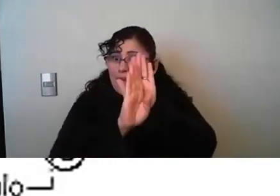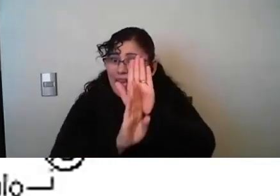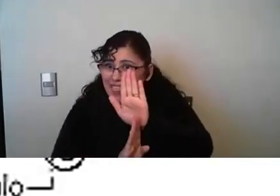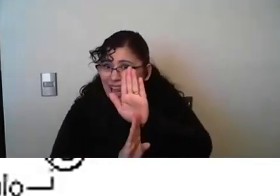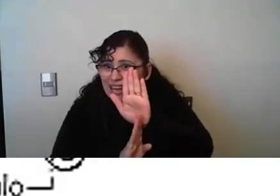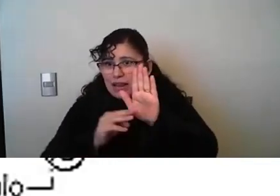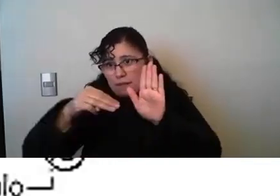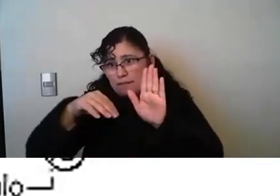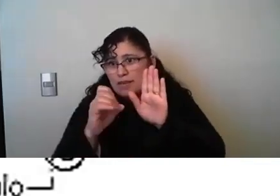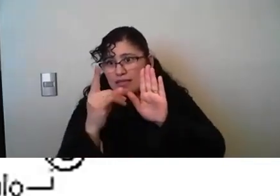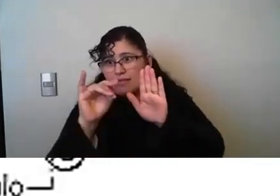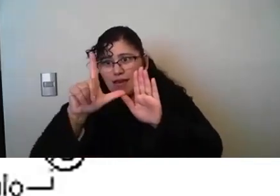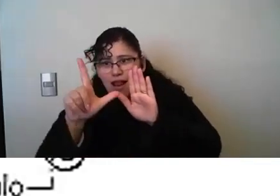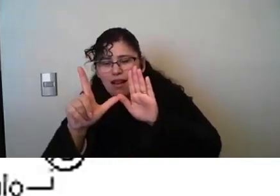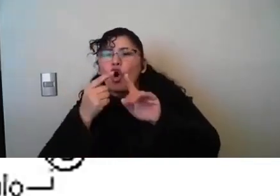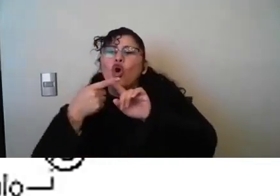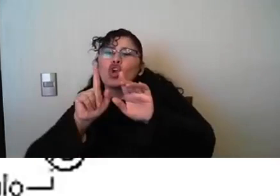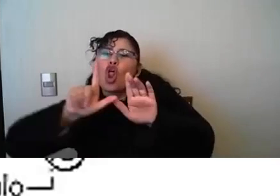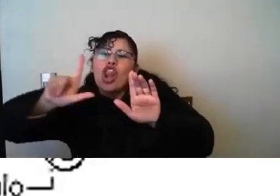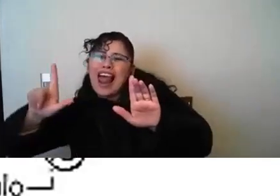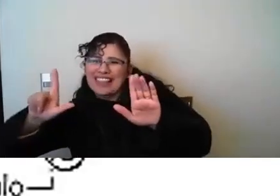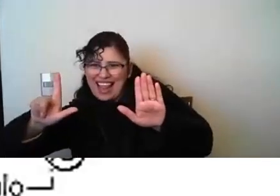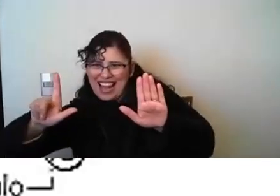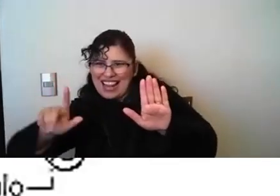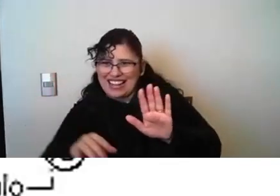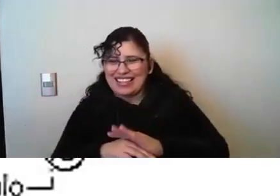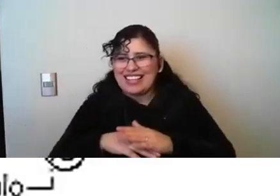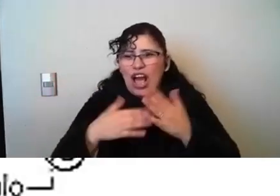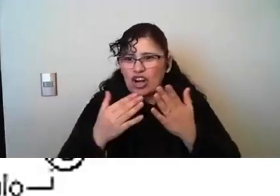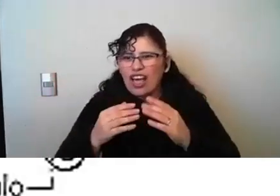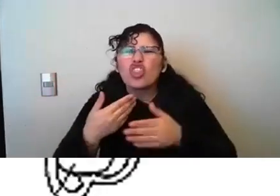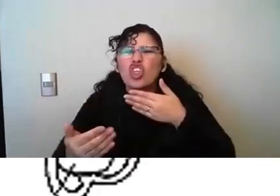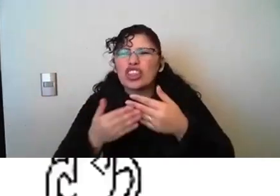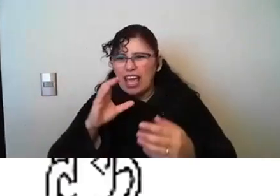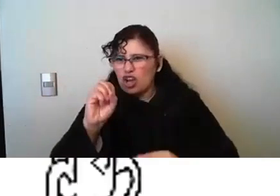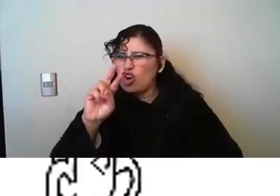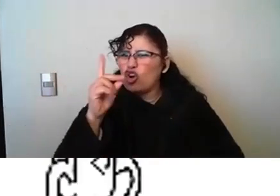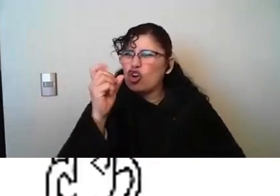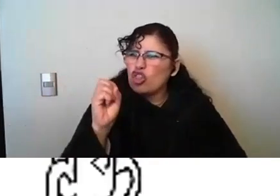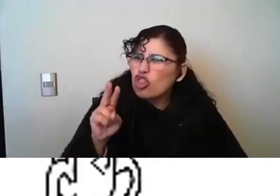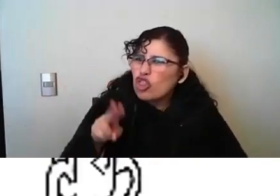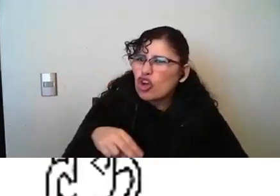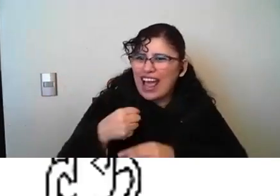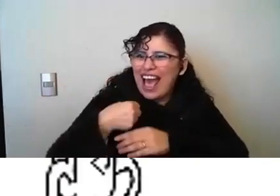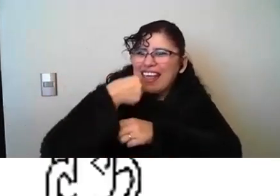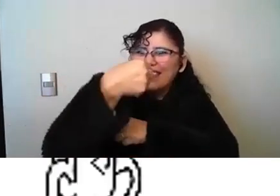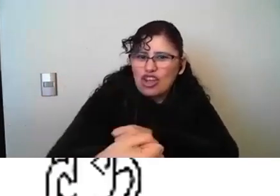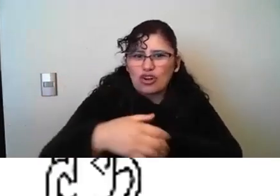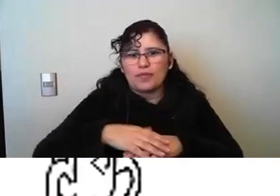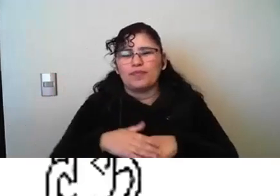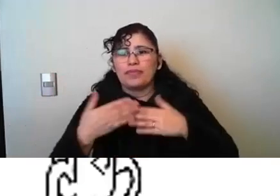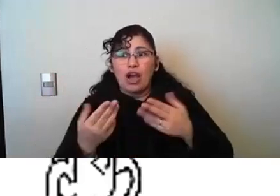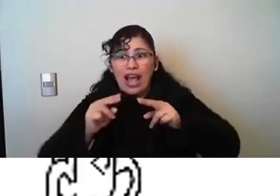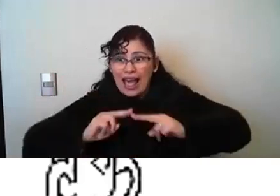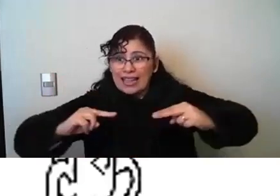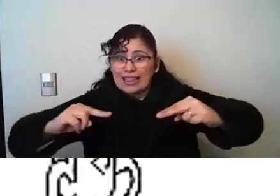son laterales, ambos por el cordón anterior. Estos tractos vestíbulo-espinales,